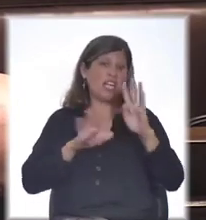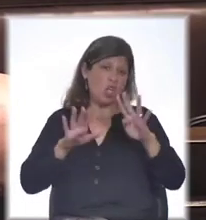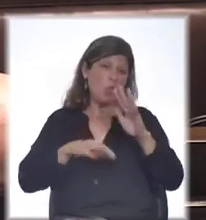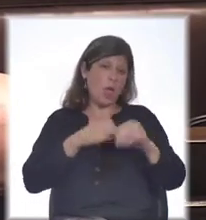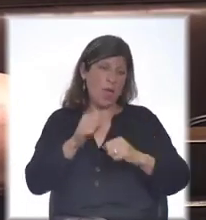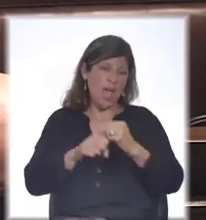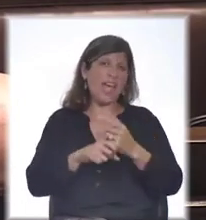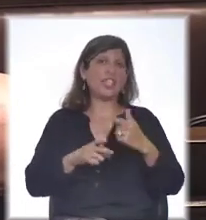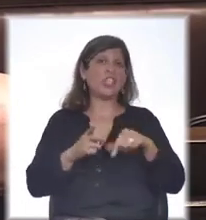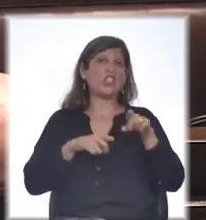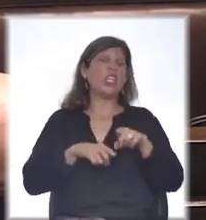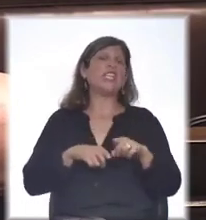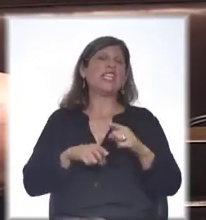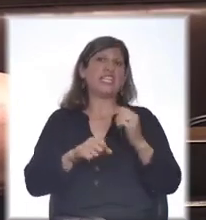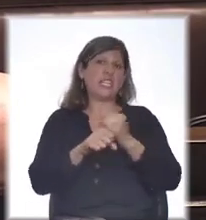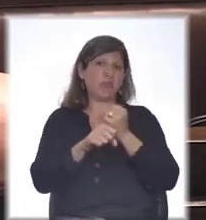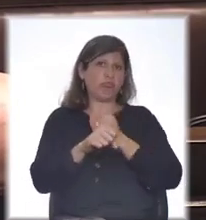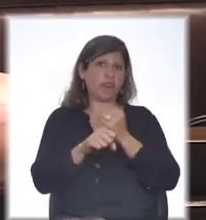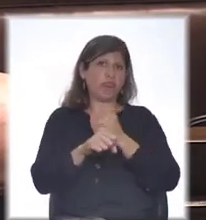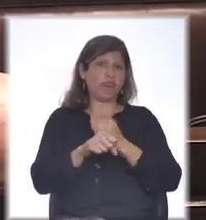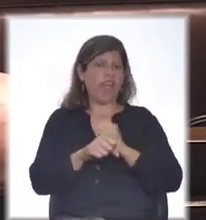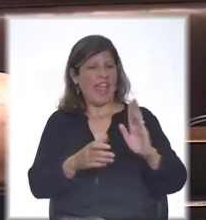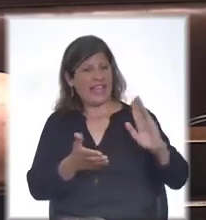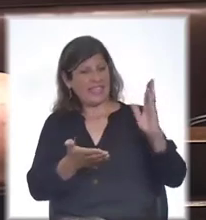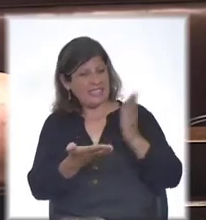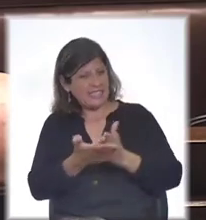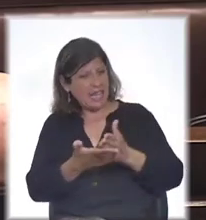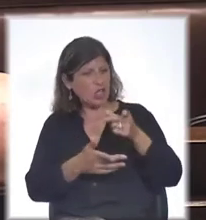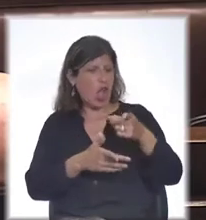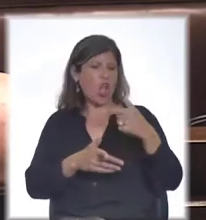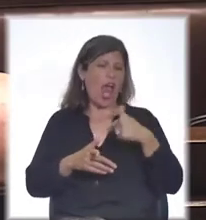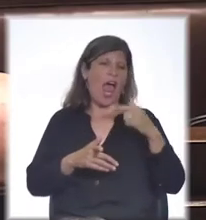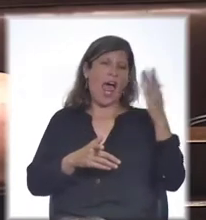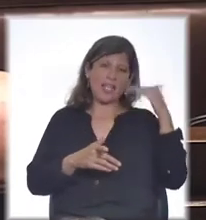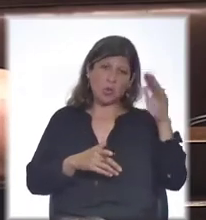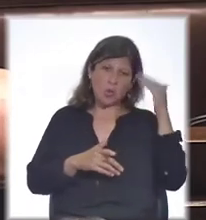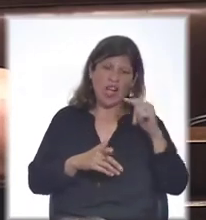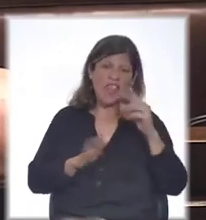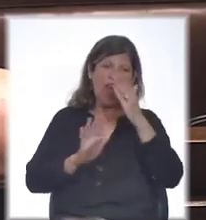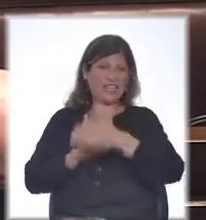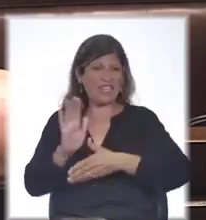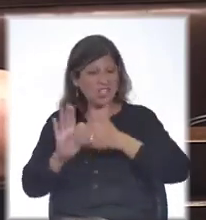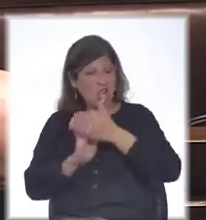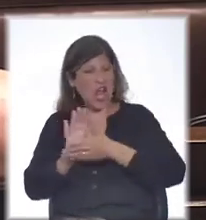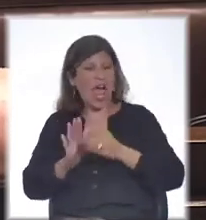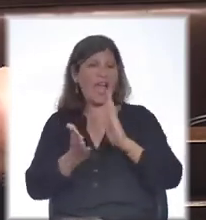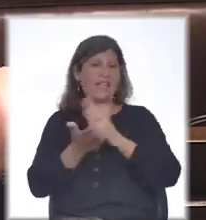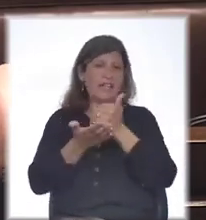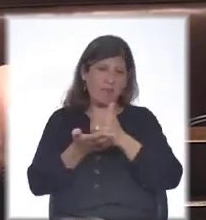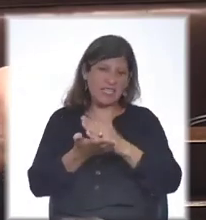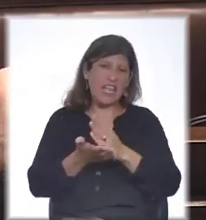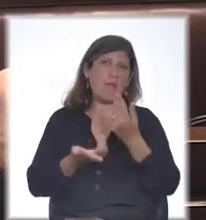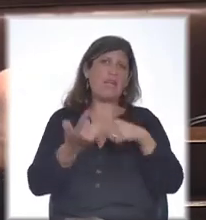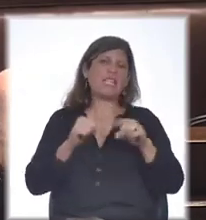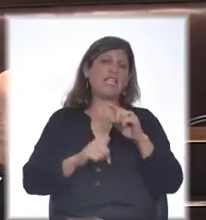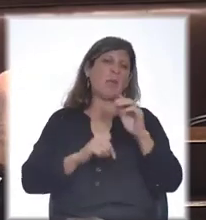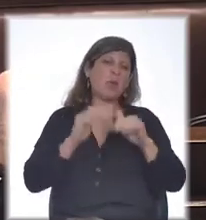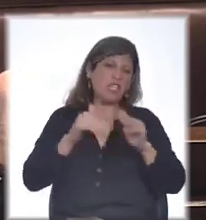tenían consistían en las de sancionar a las autoridades nacionales, departamentales y partidarias por la comisión de determinados